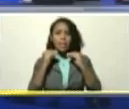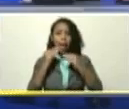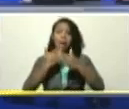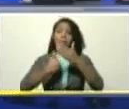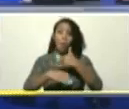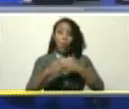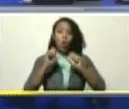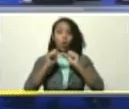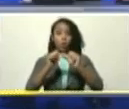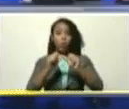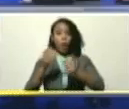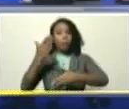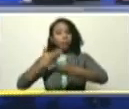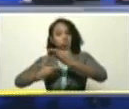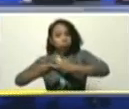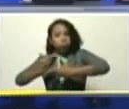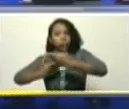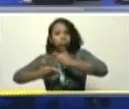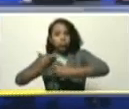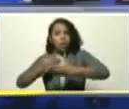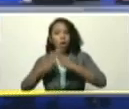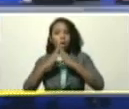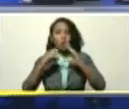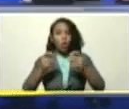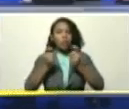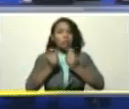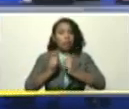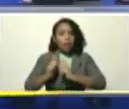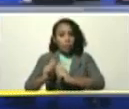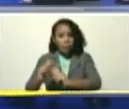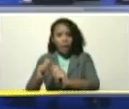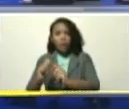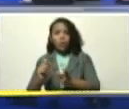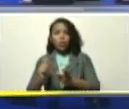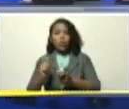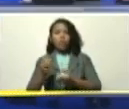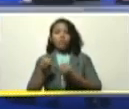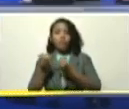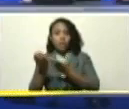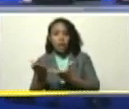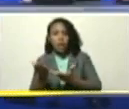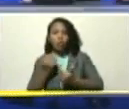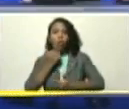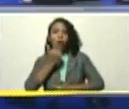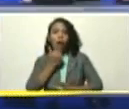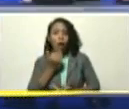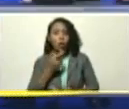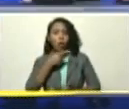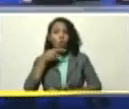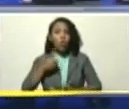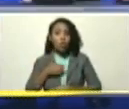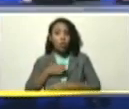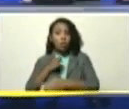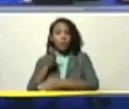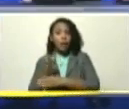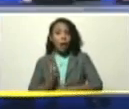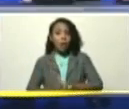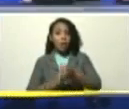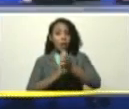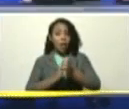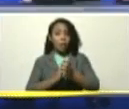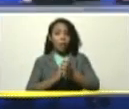seguir cooperando con todos los tratamientos de antivirales, donde Rusia va en la vanguardia